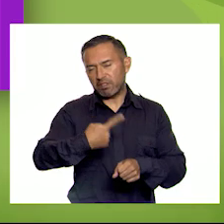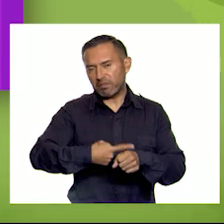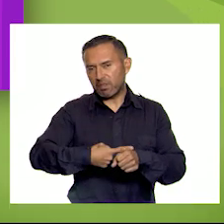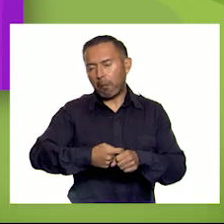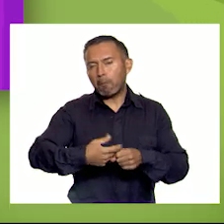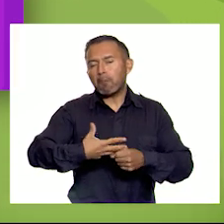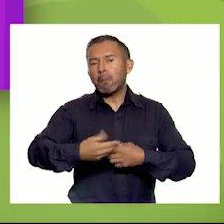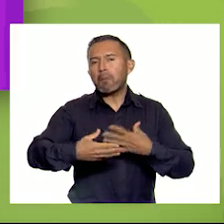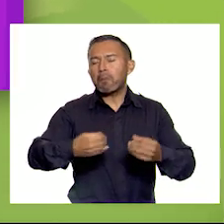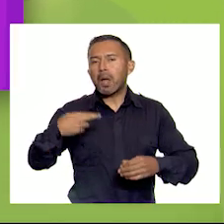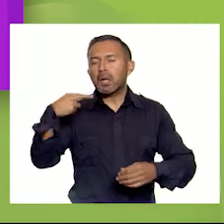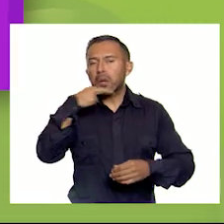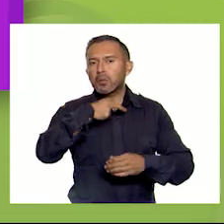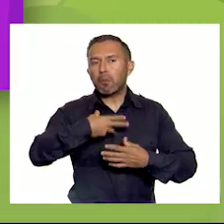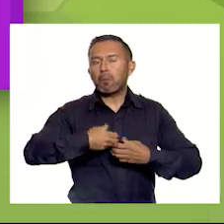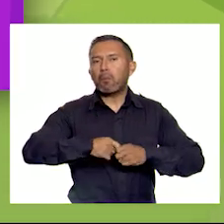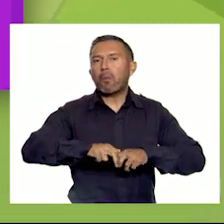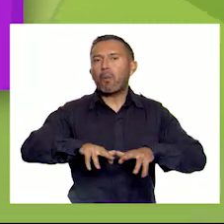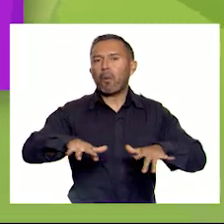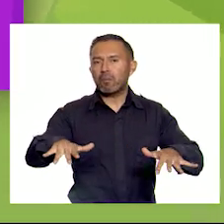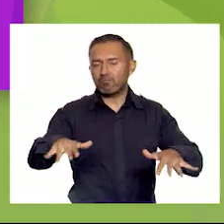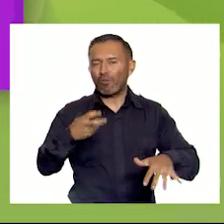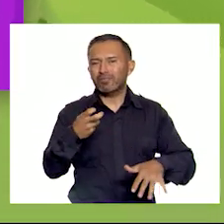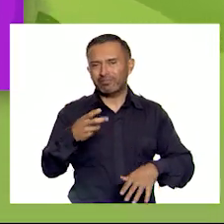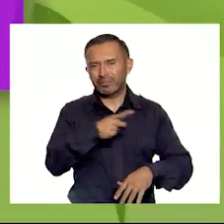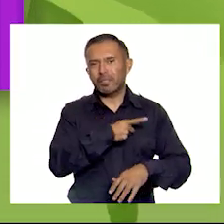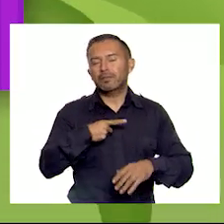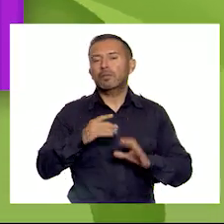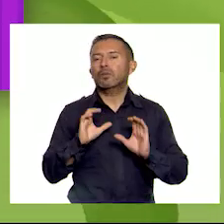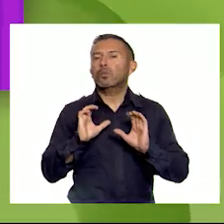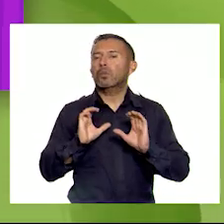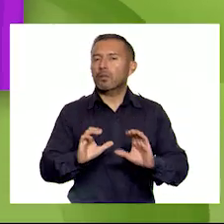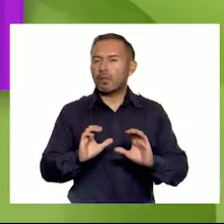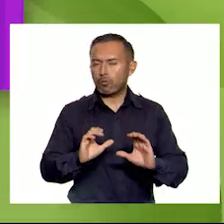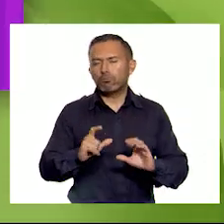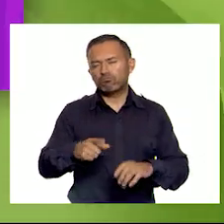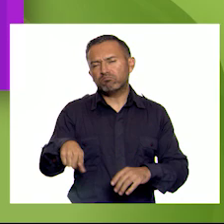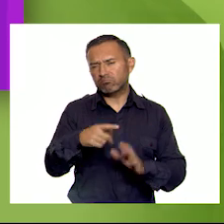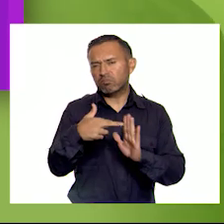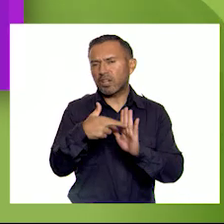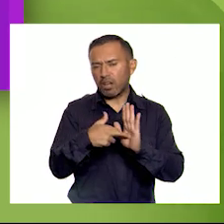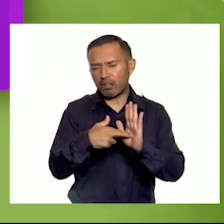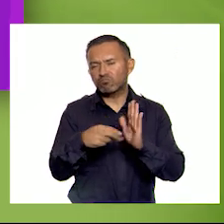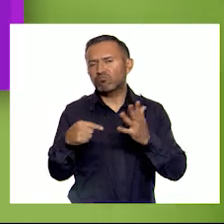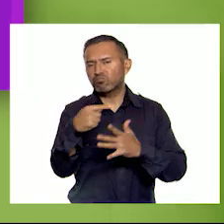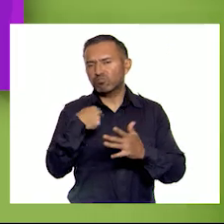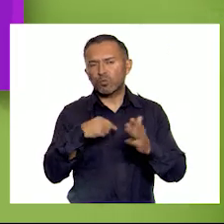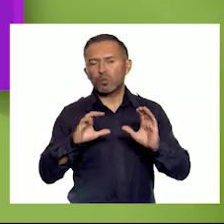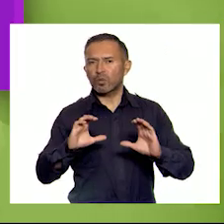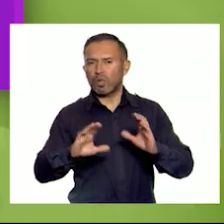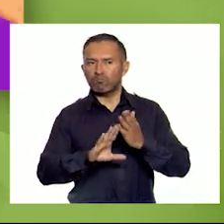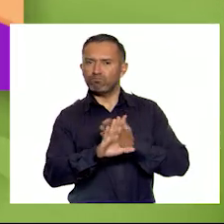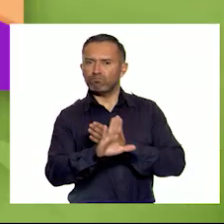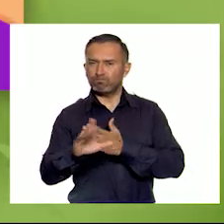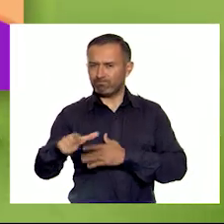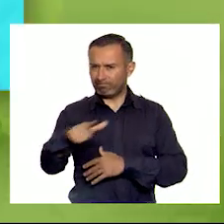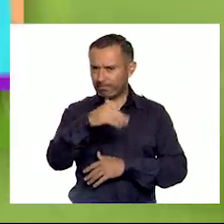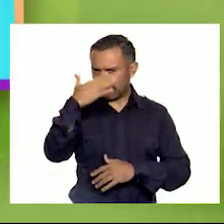personas. Por eso hay que continuar cuidándonos siguiendo las buenas prácticas que ya todos conocemos para evitar contagiarnos.